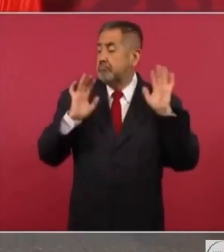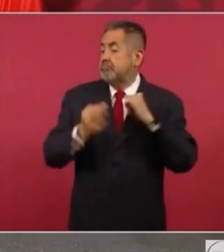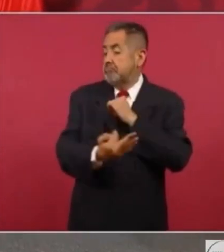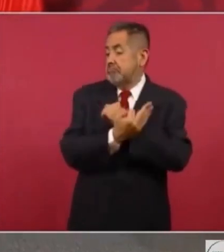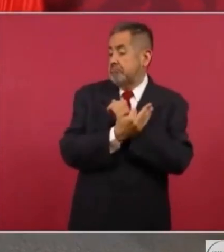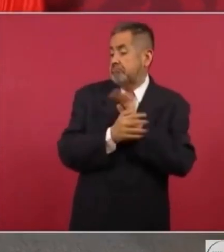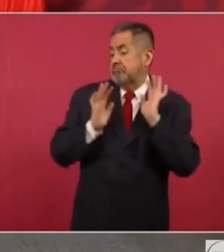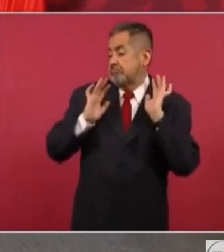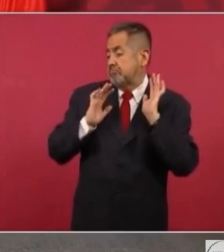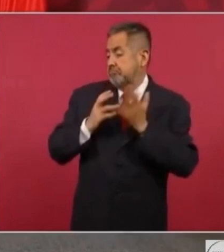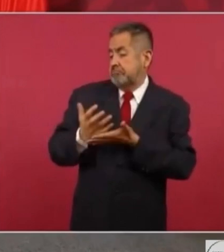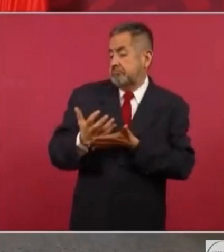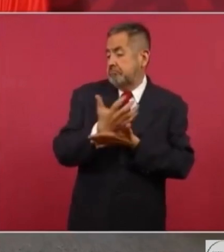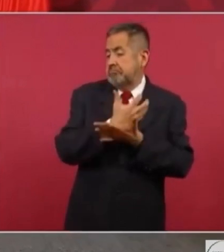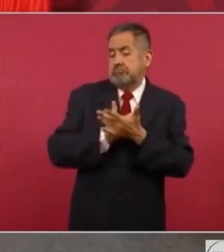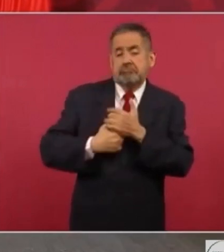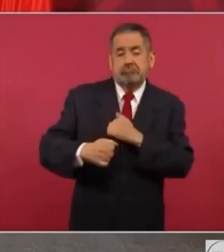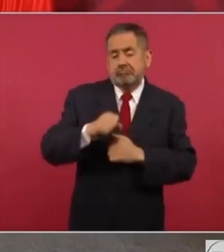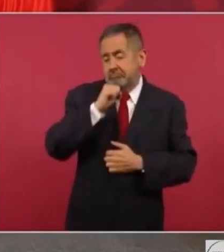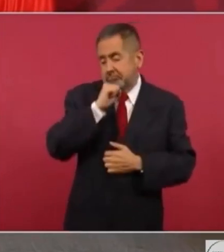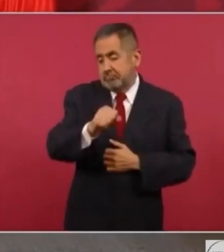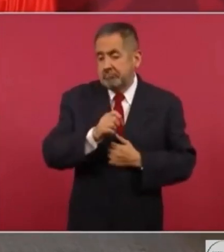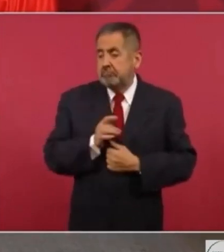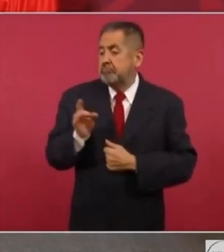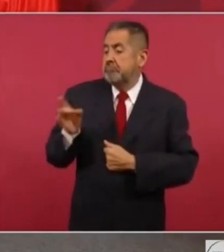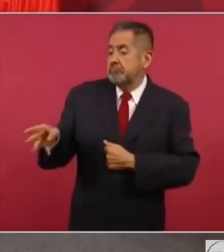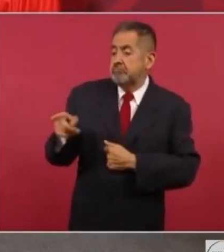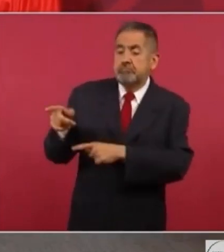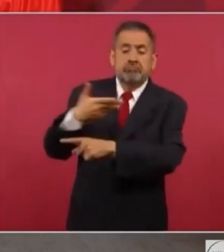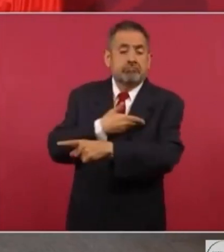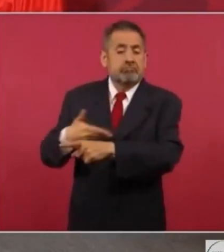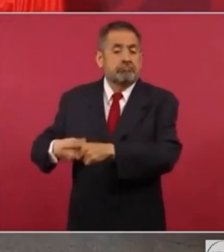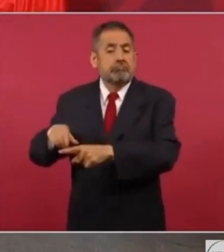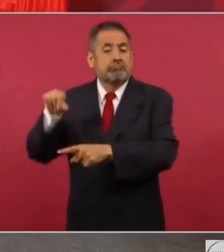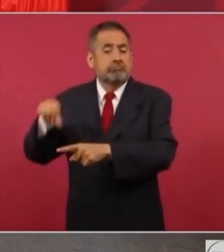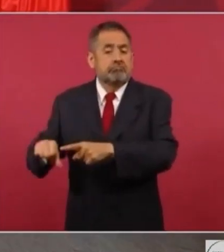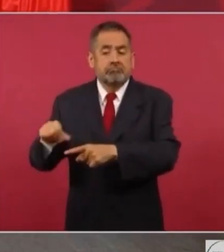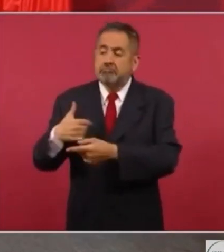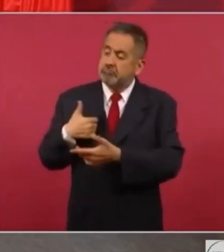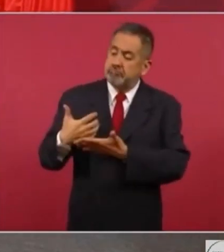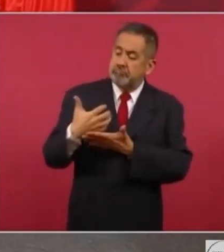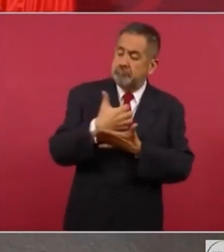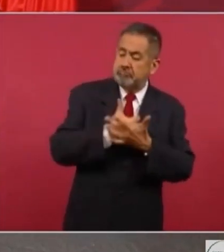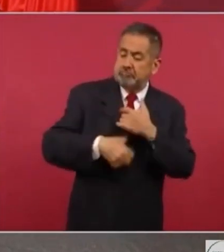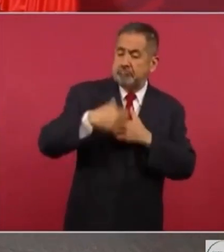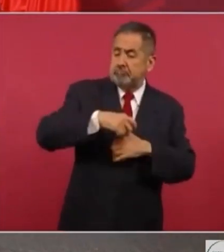estén ganando más que lo que gana el presidente.